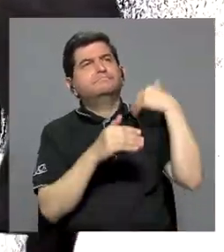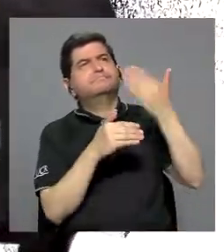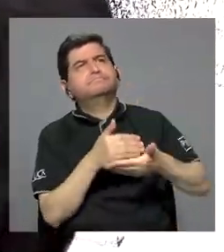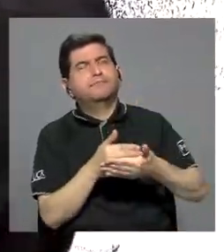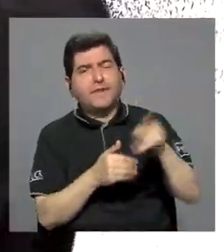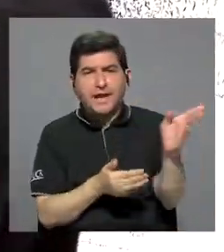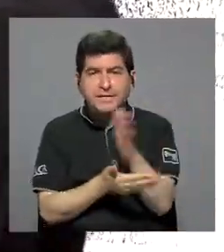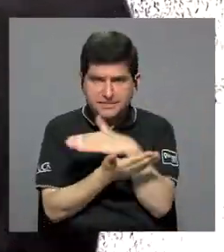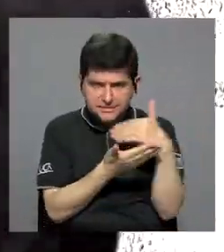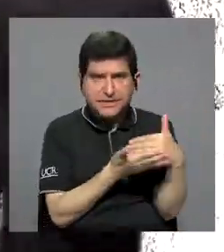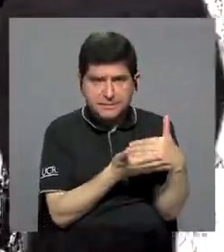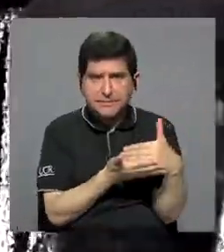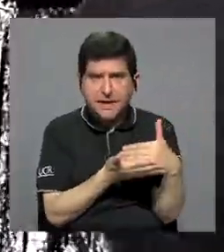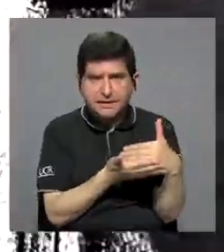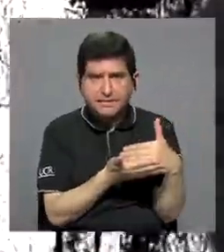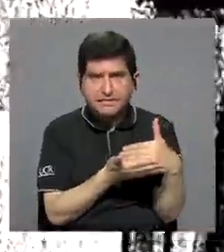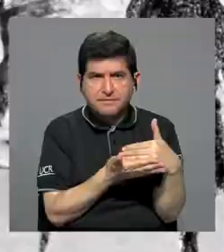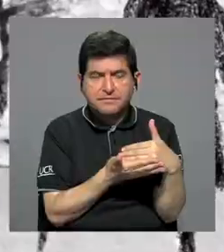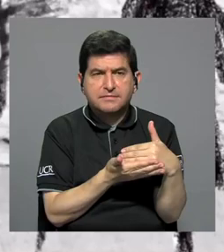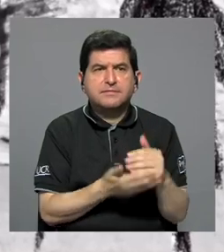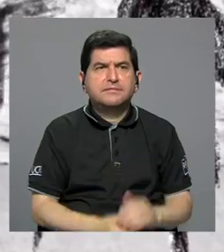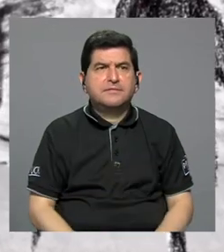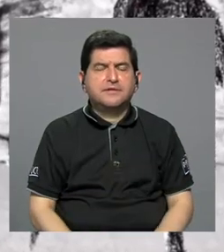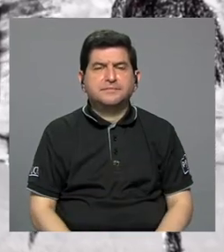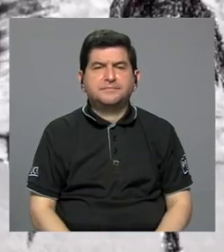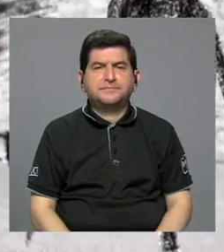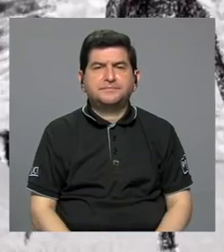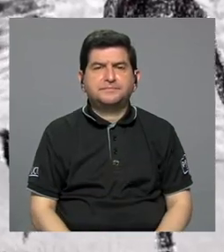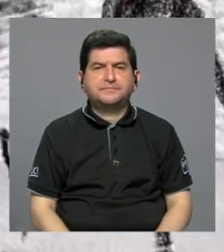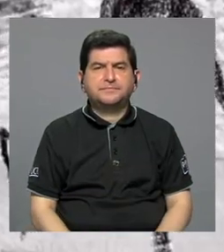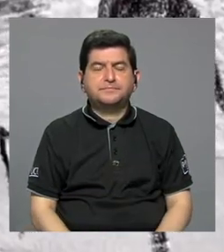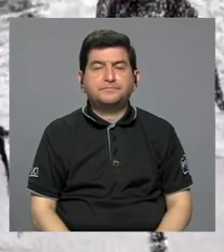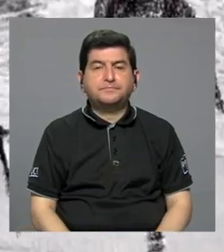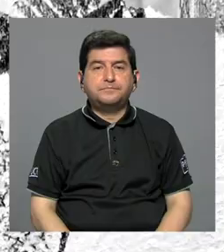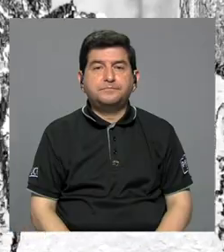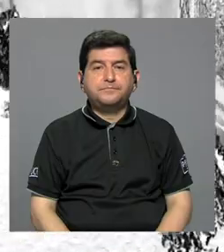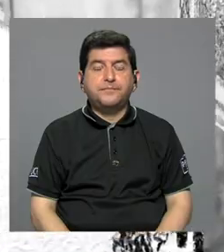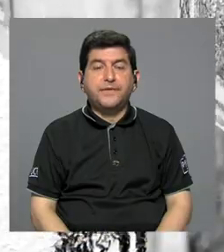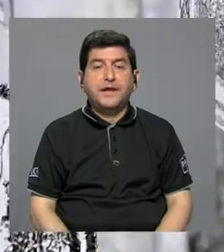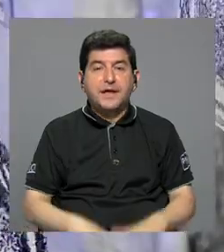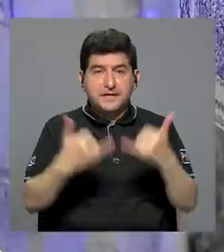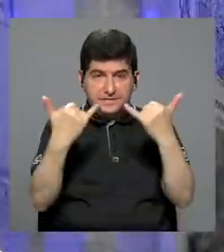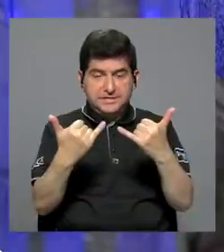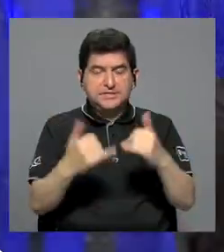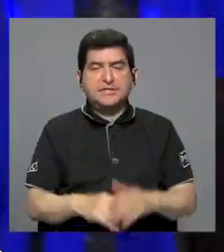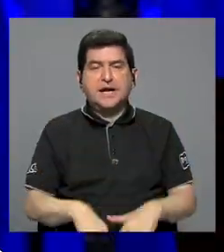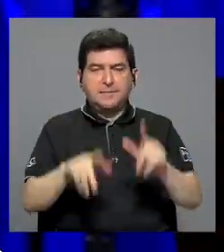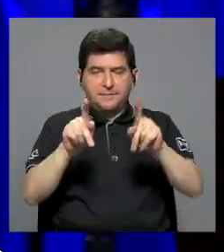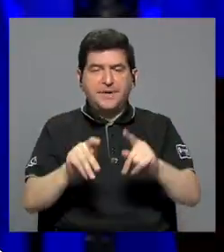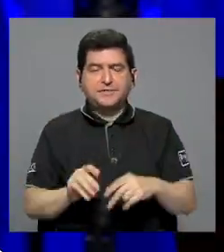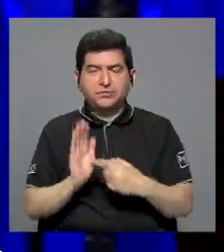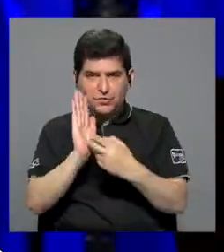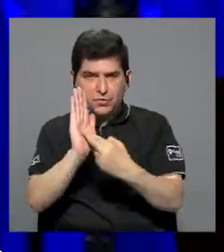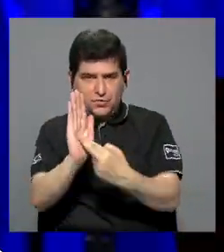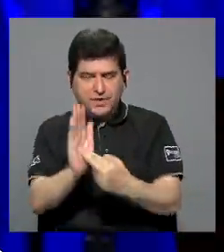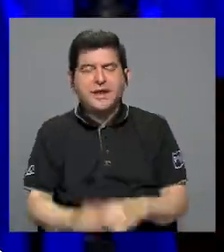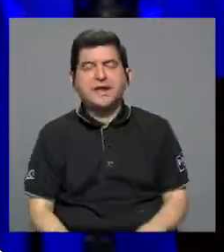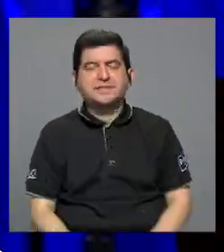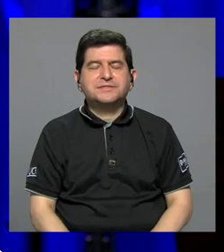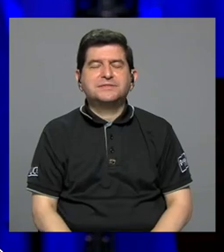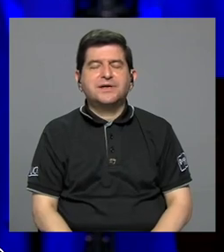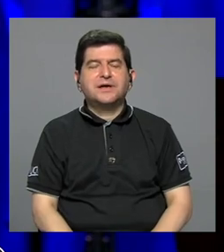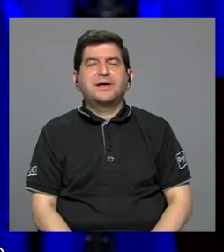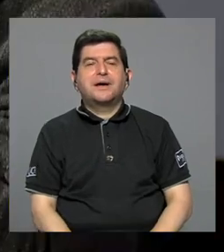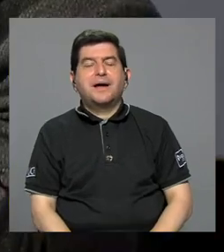luego esa es la parte de en ese lado. Por el lado de los intérpretes está Isabel Guzmán, que hace de